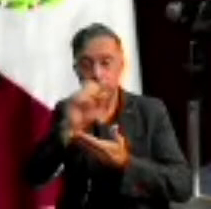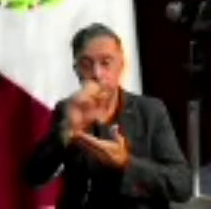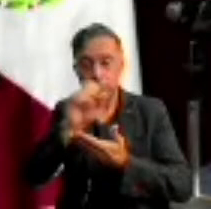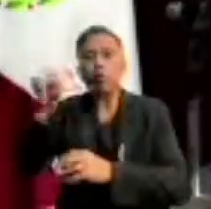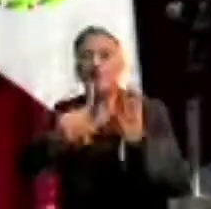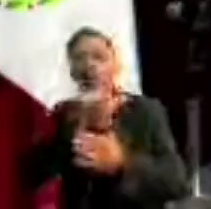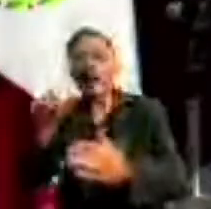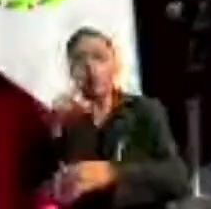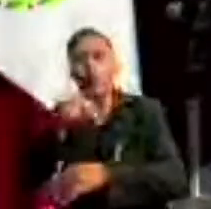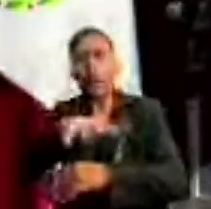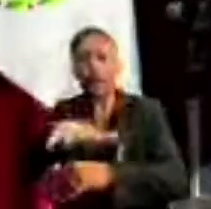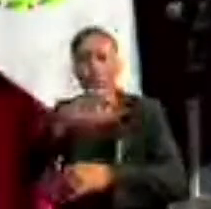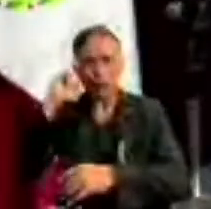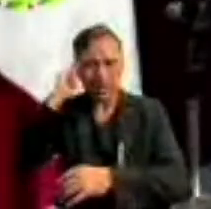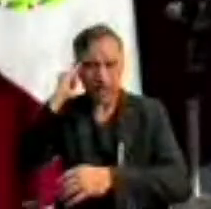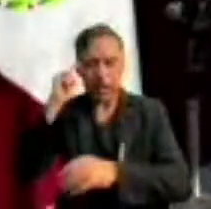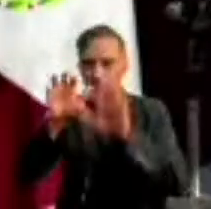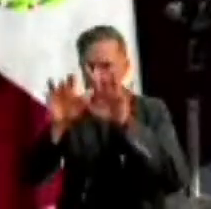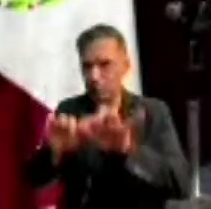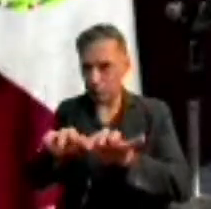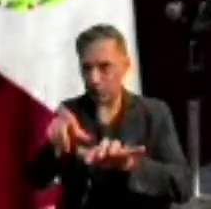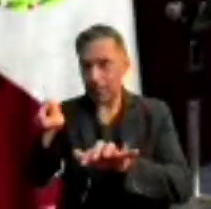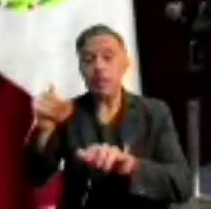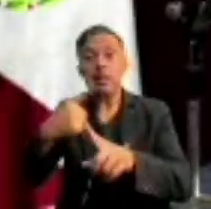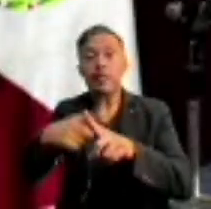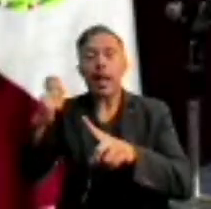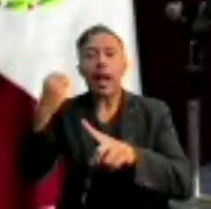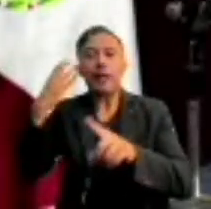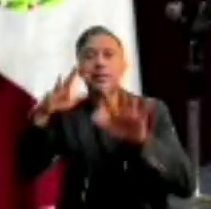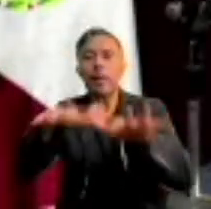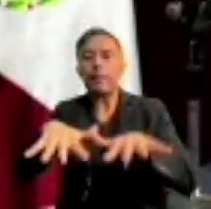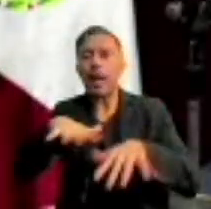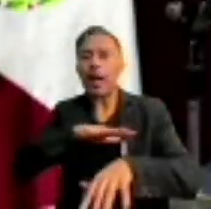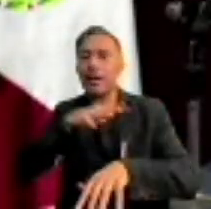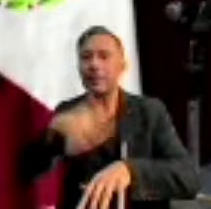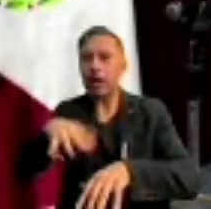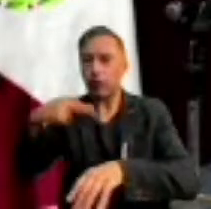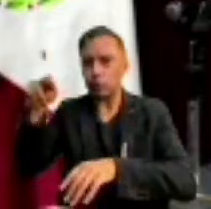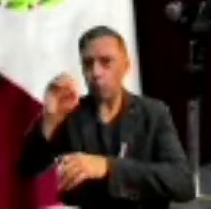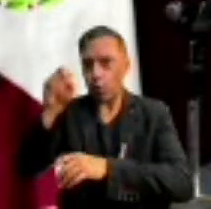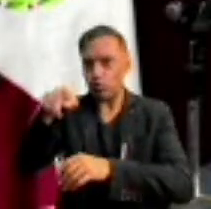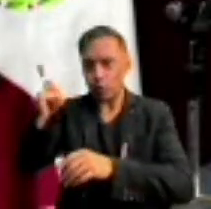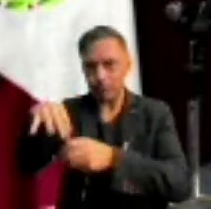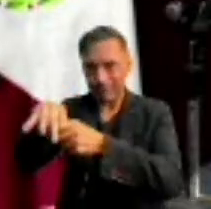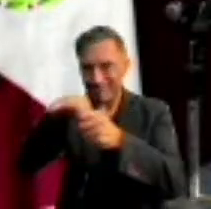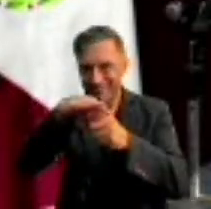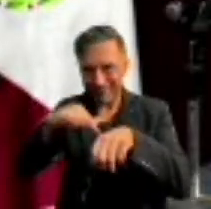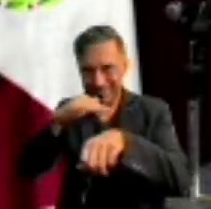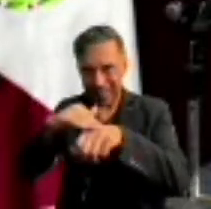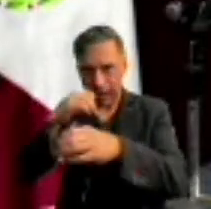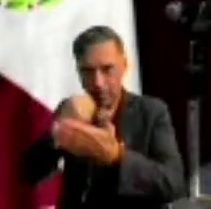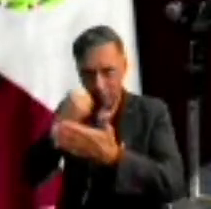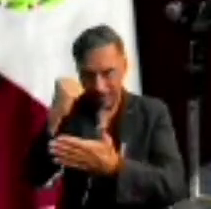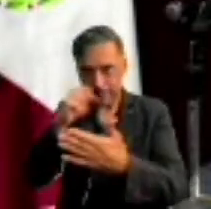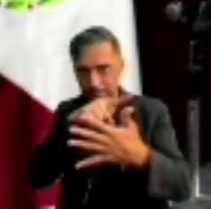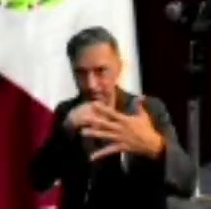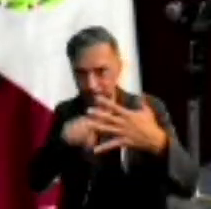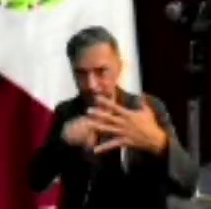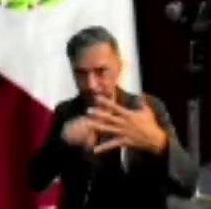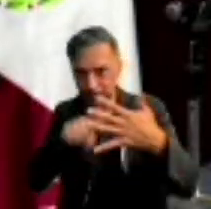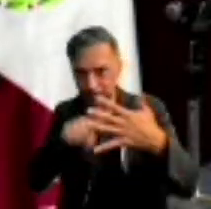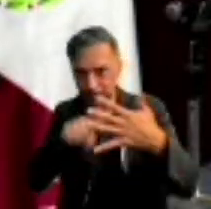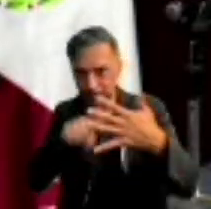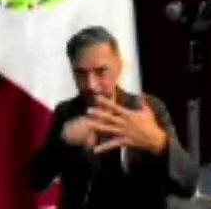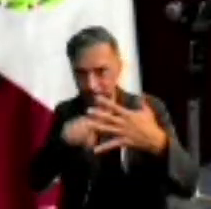indígenas aprobadas por la asamblea general de la Organización de las Naciones Unidas así como Los criterios para los que los sujetos